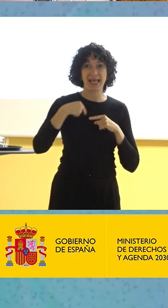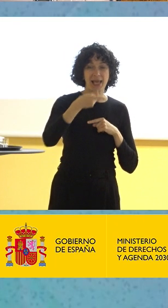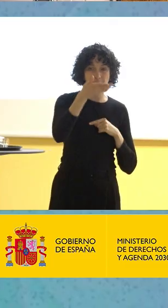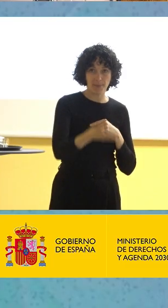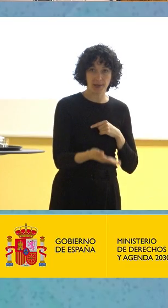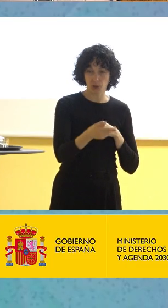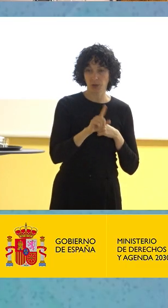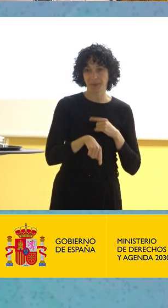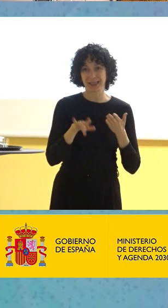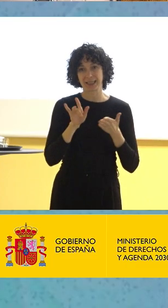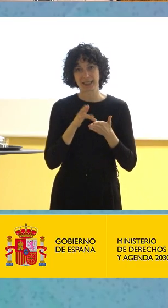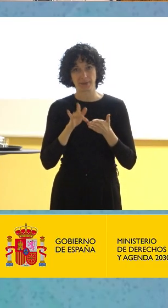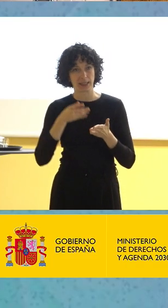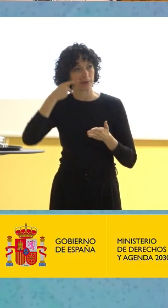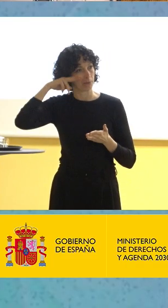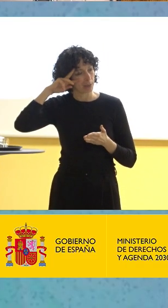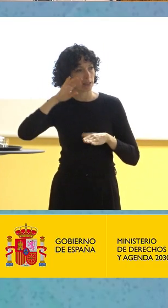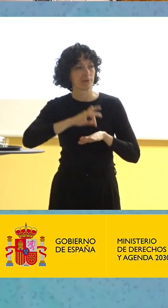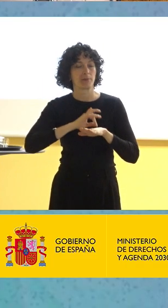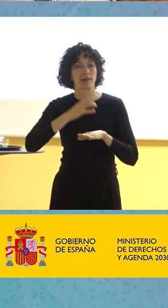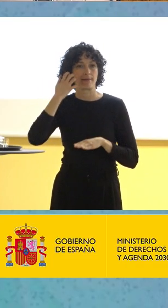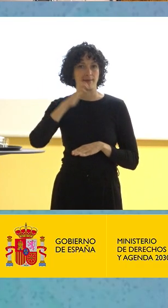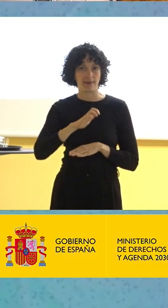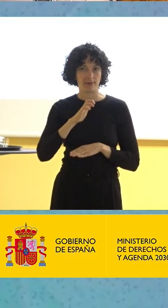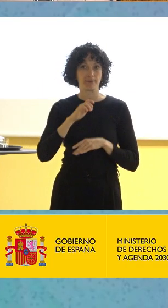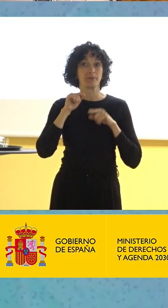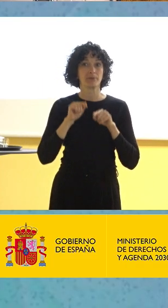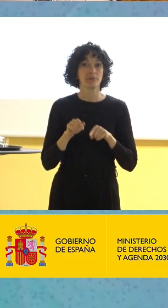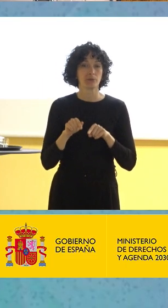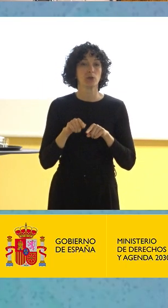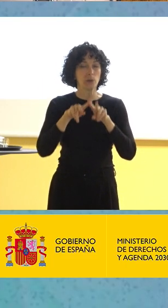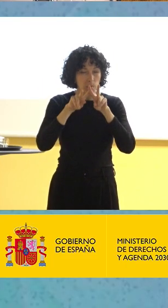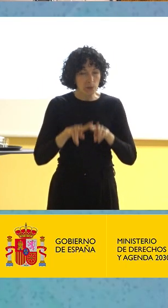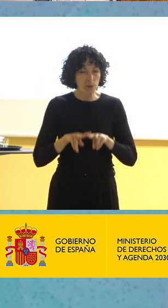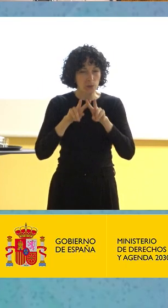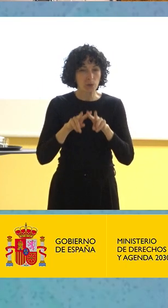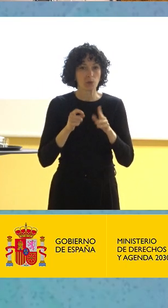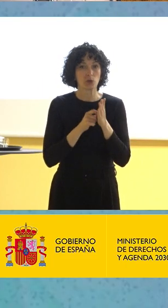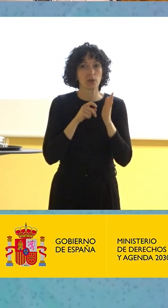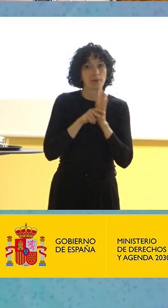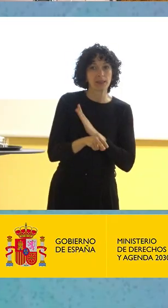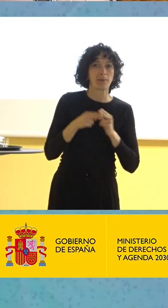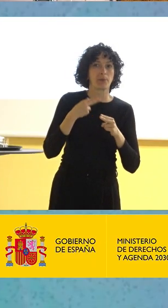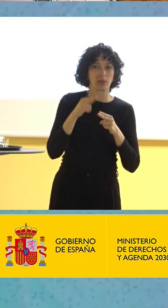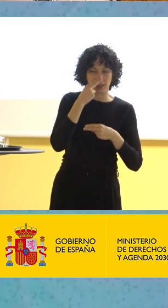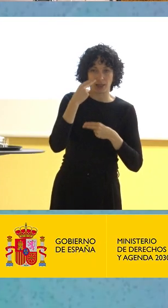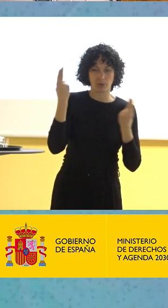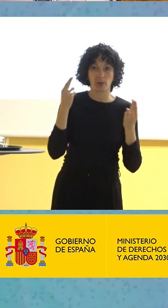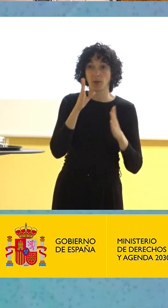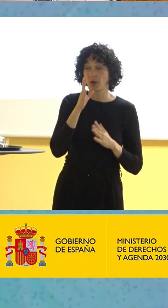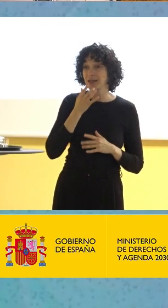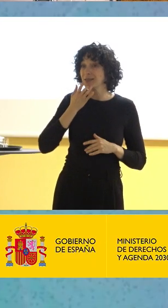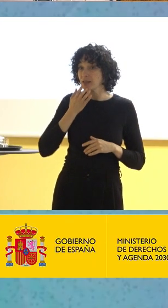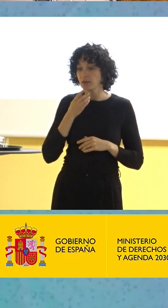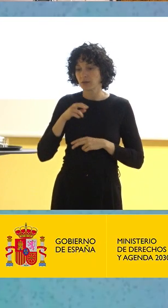mediante revistas especializadas en enfermedades raras. Y todo ello revisándolo desde una perspectiva de políticas públicas, porque es verdad que cuando hacemos